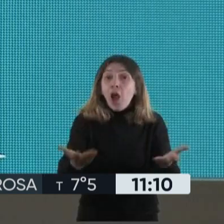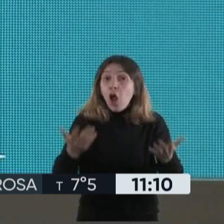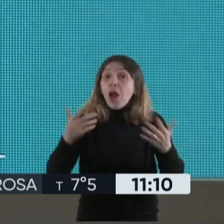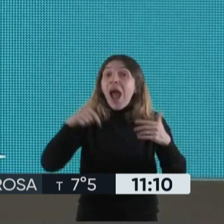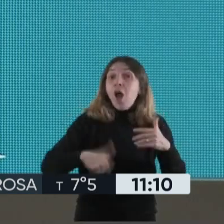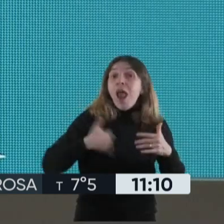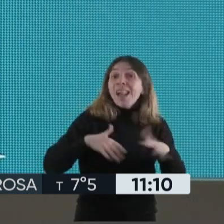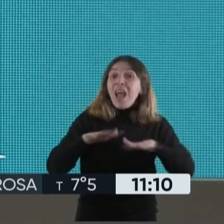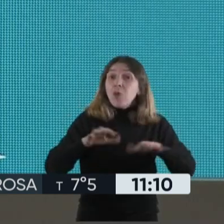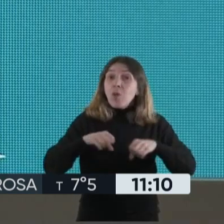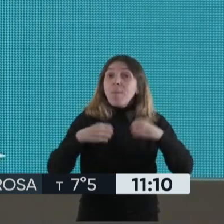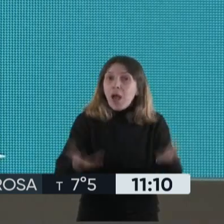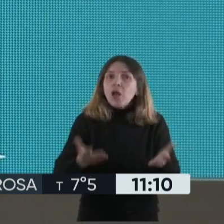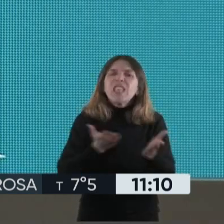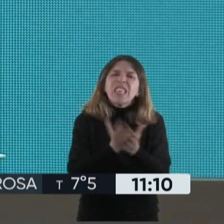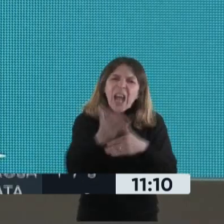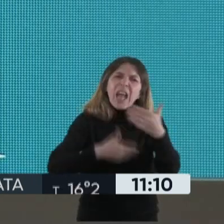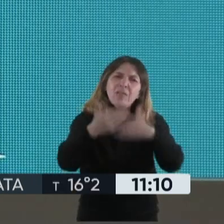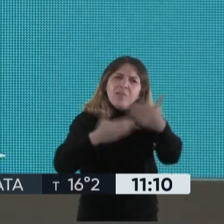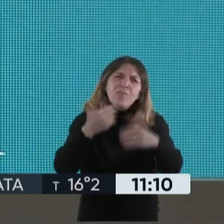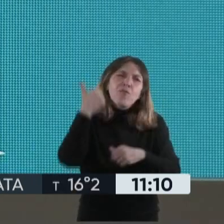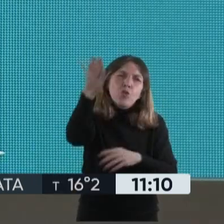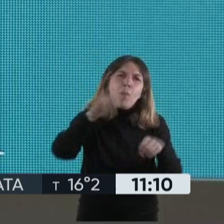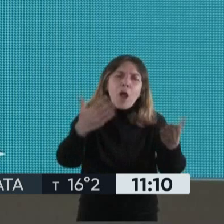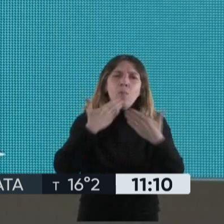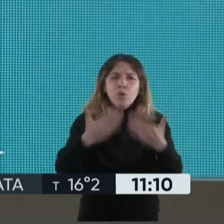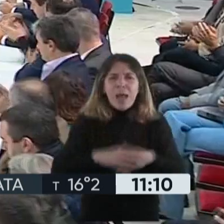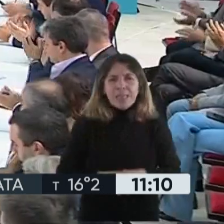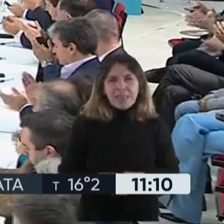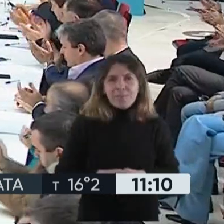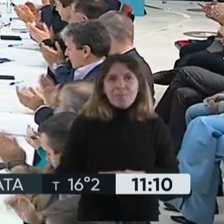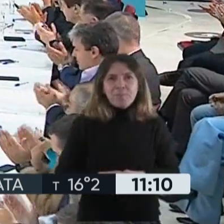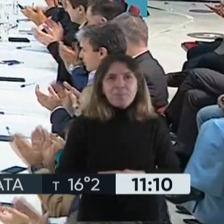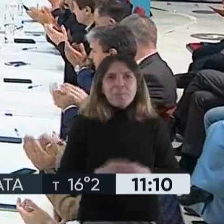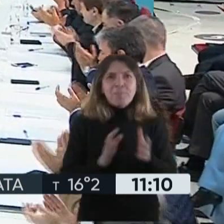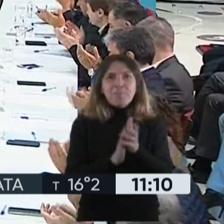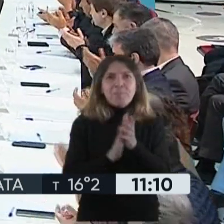la Argentina y seguir construyendo futuro. Muchas gracias.